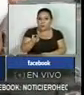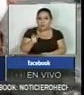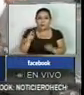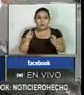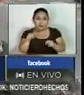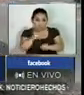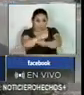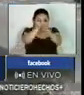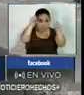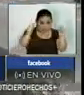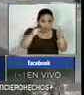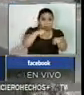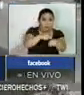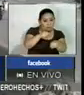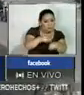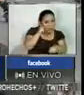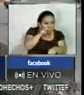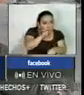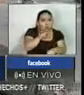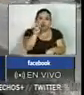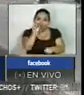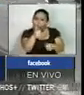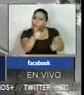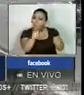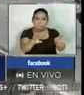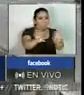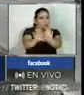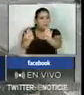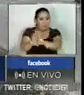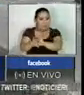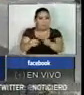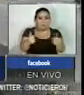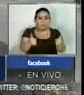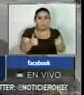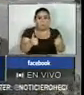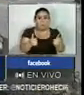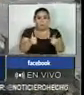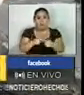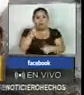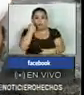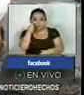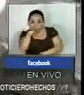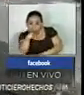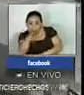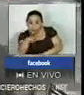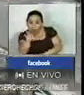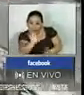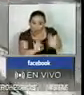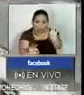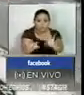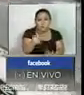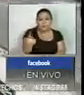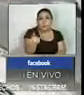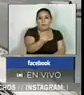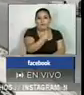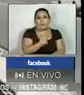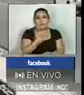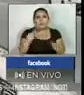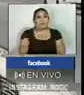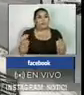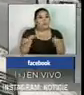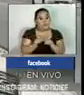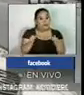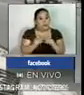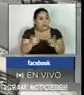transcurso de la mañana, han estado respetando las disposiciones. Encontramos un par de personas también, que